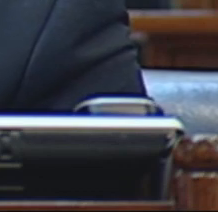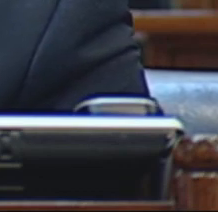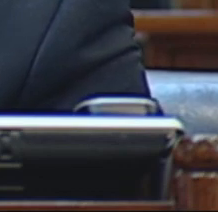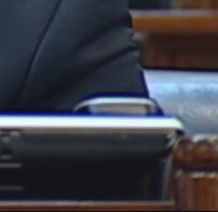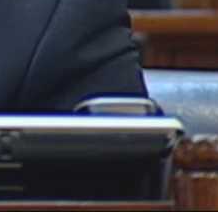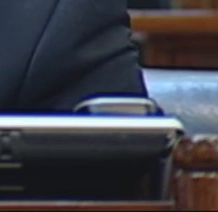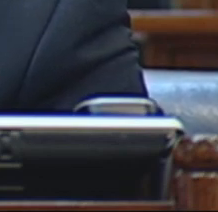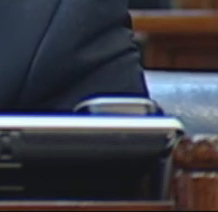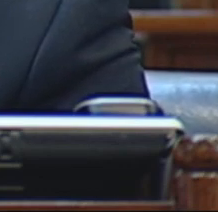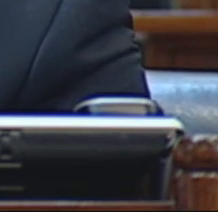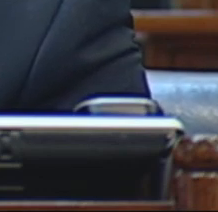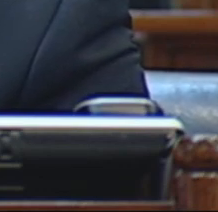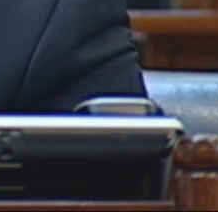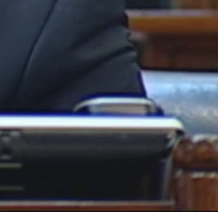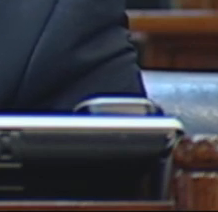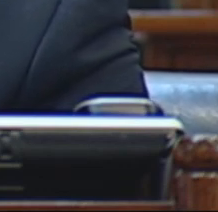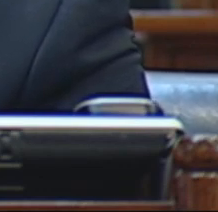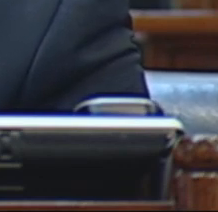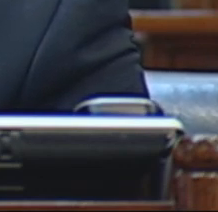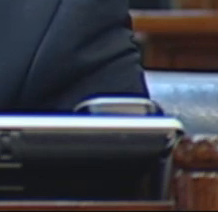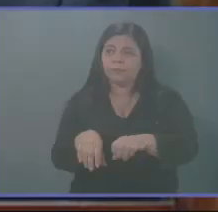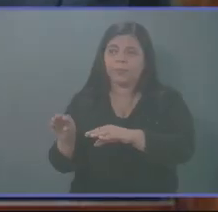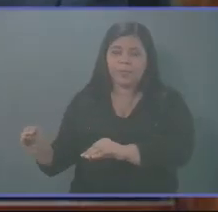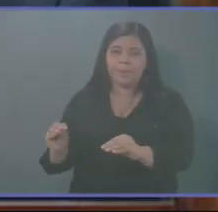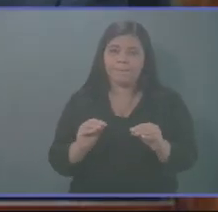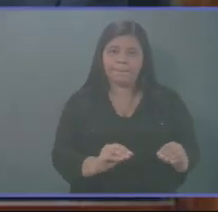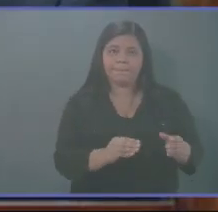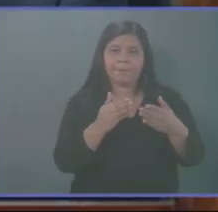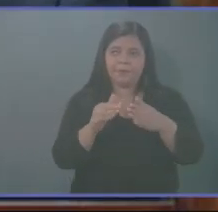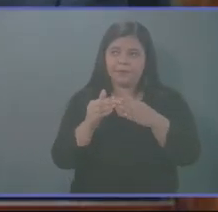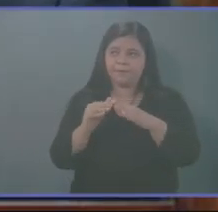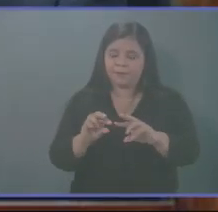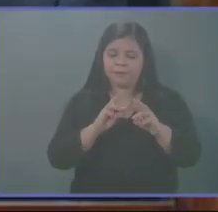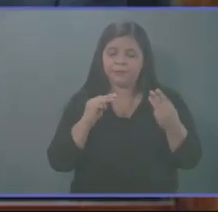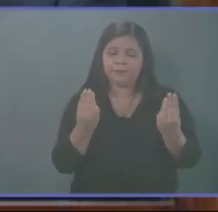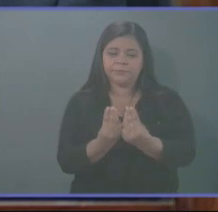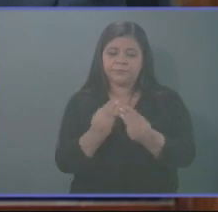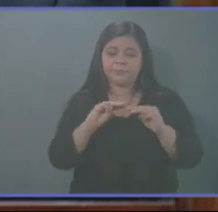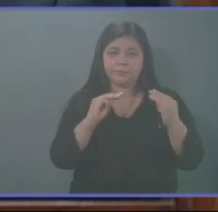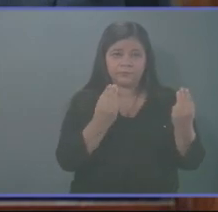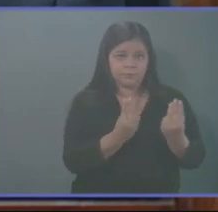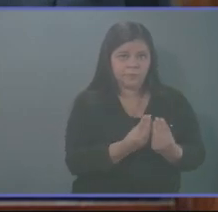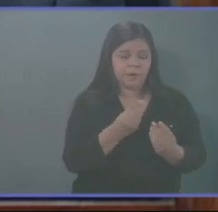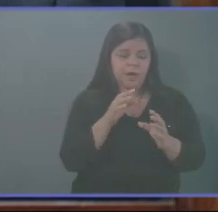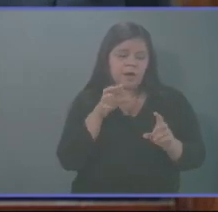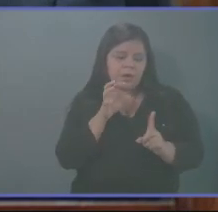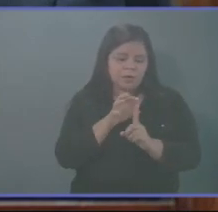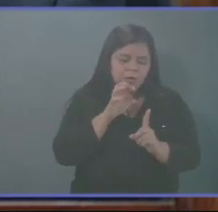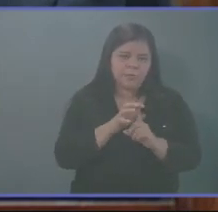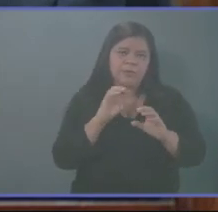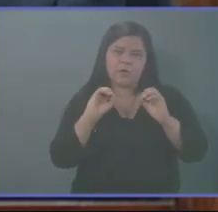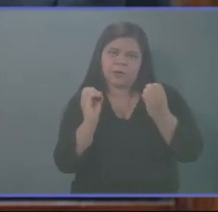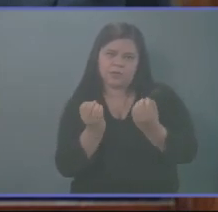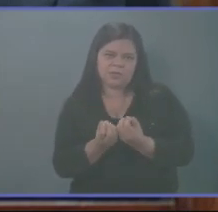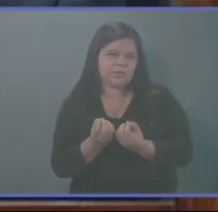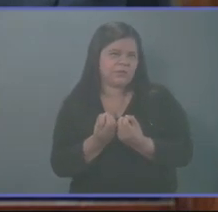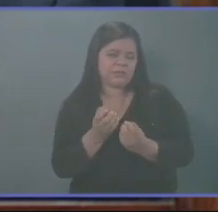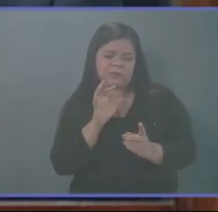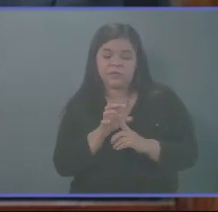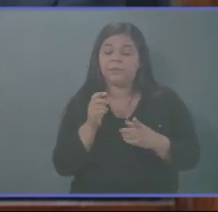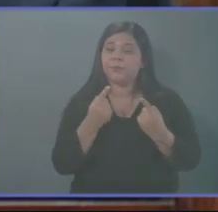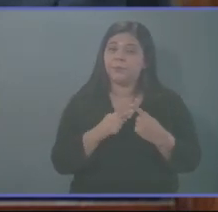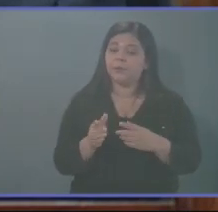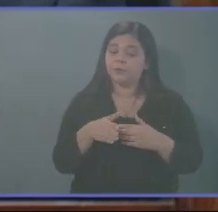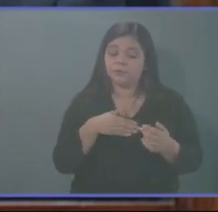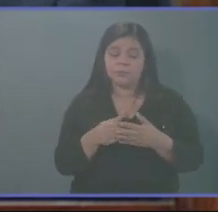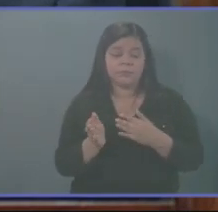La presente proscripción aplica a las diferentes pandillas o maras y agrupaciones, asociaciones u organizaciones criminales, sin